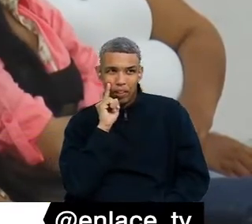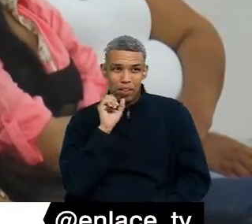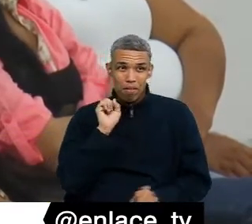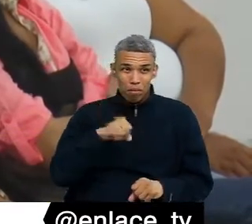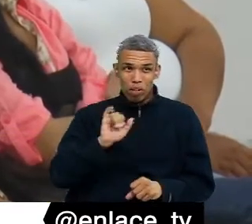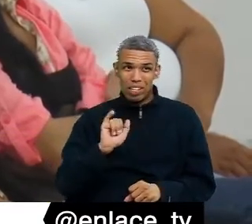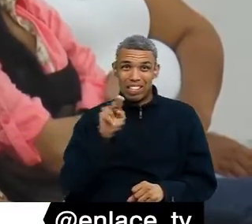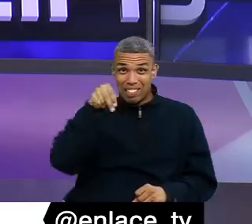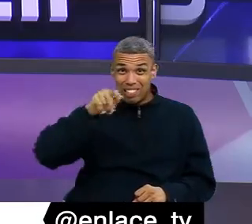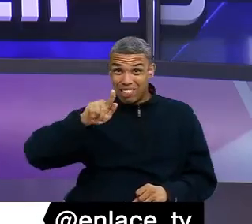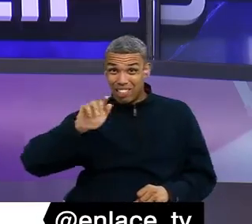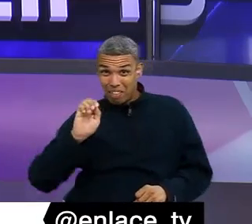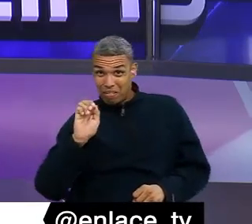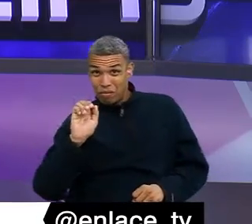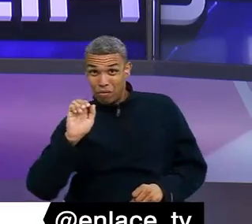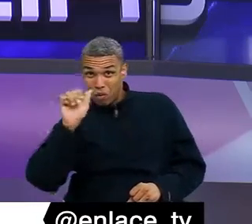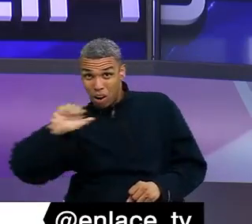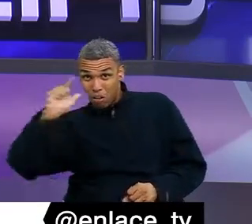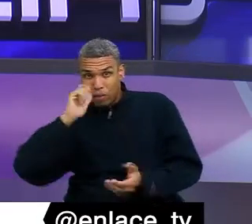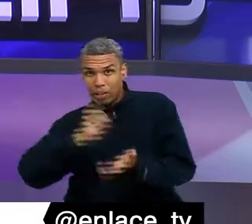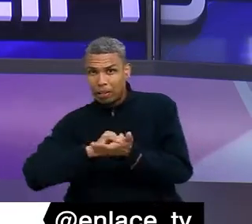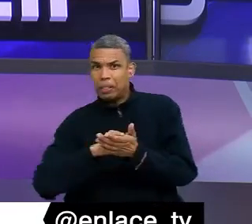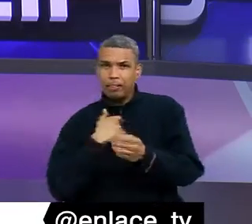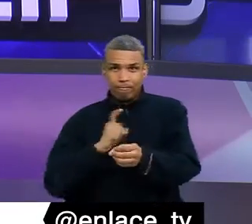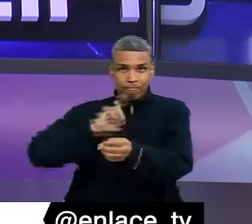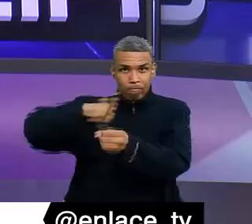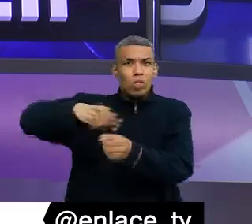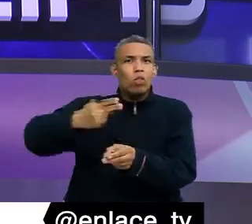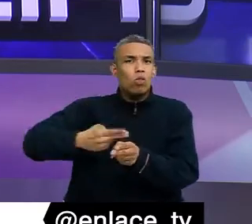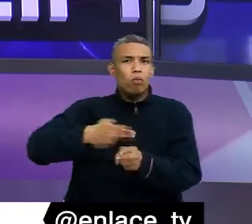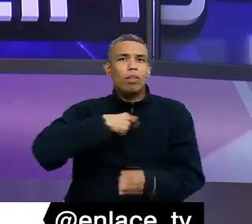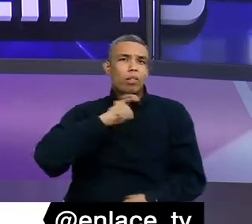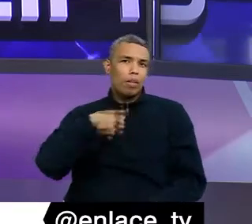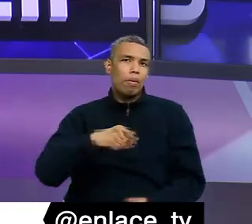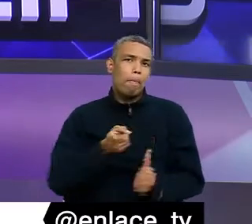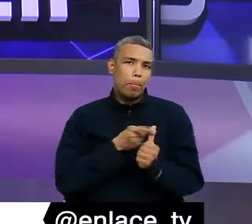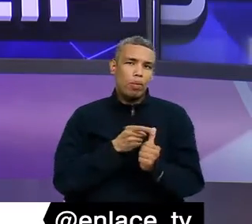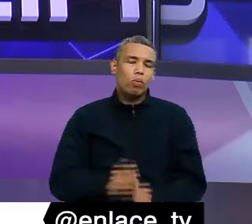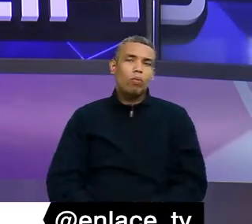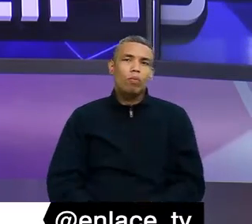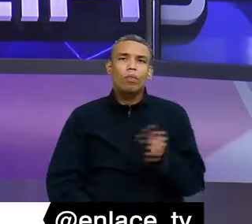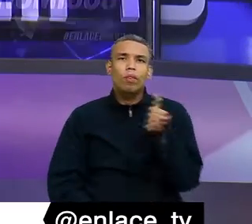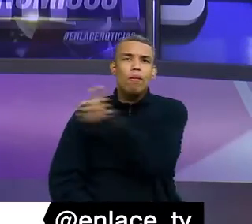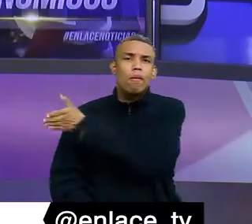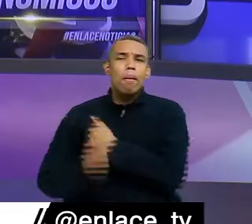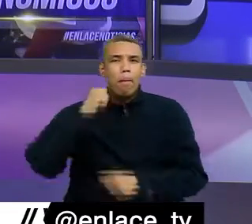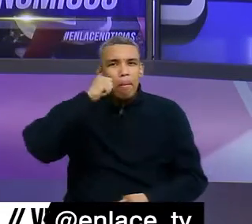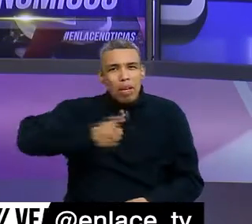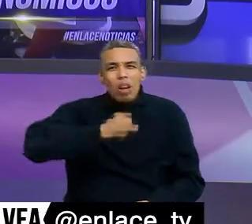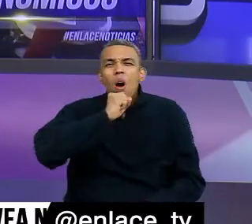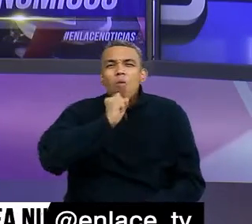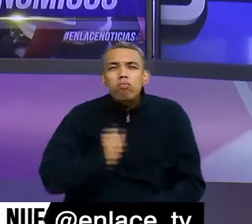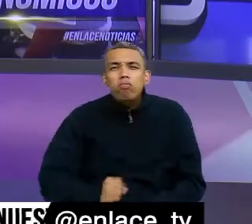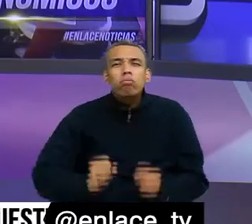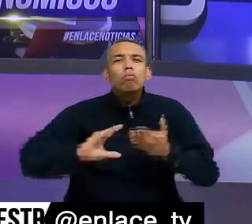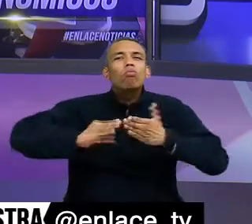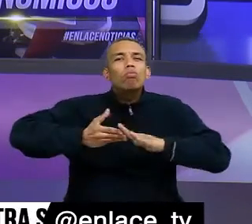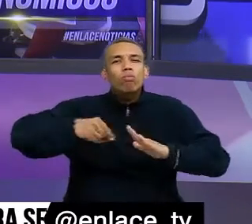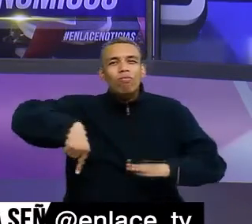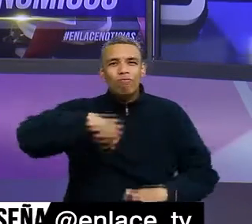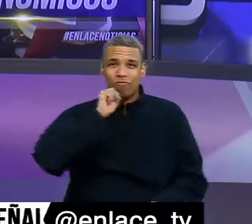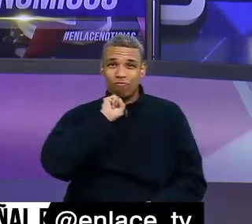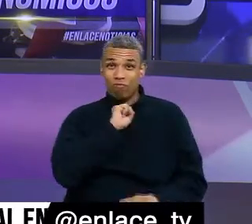info@emprendeconbarrancabermeja.co. Y presten mucha atención porque desde mañana iniciarán los pagos de subsidios económicos a los